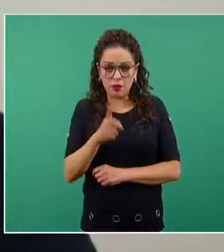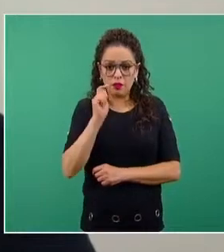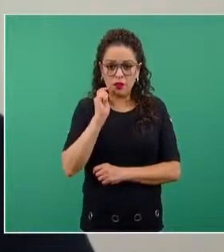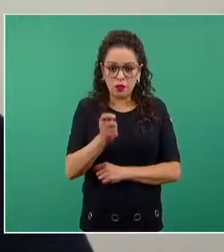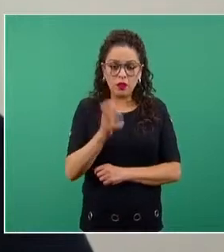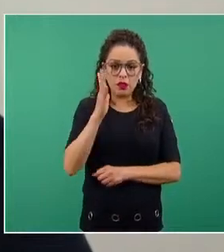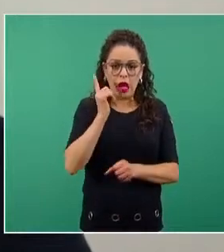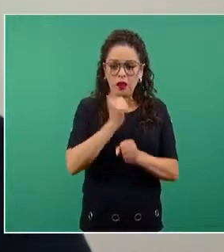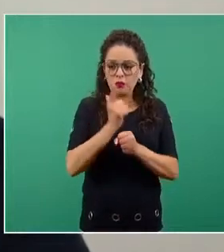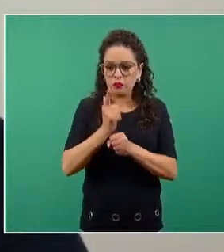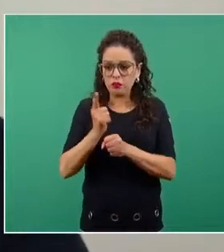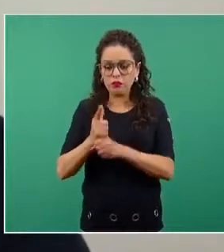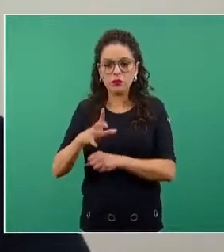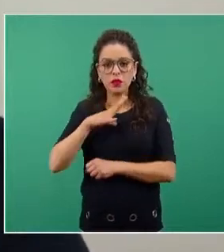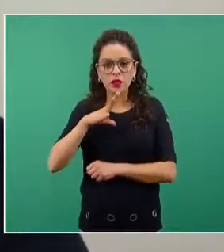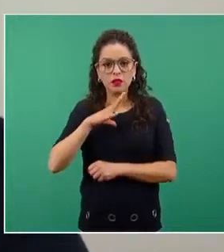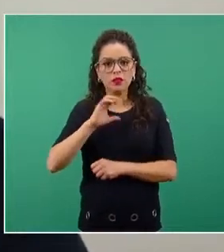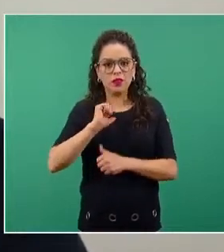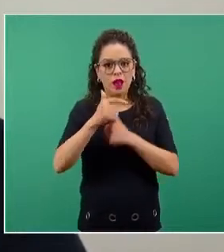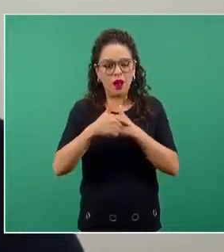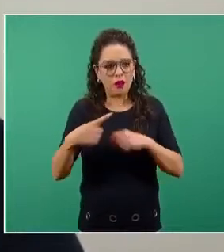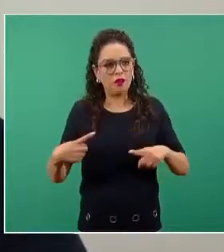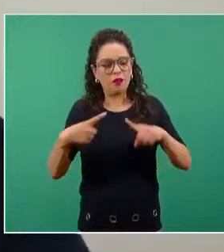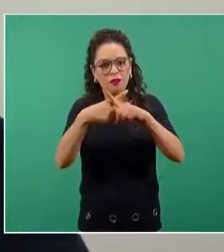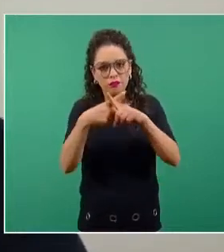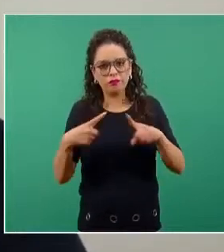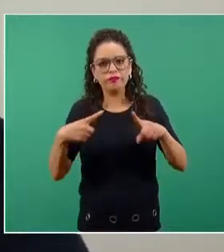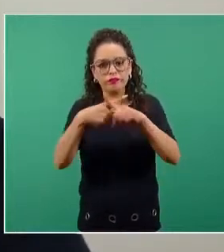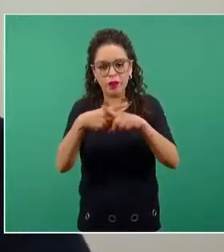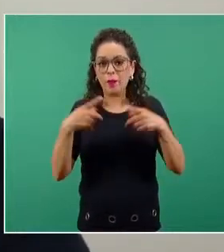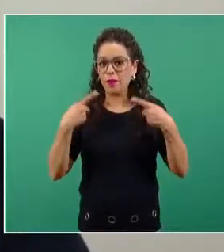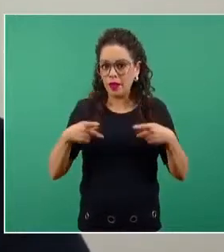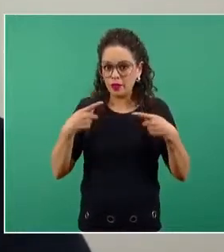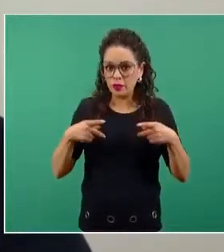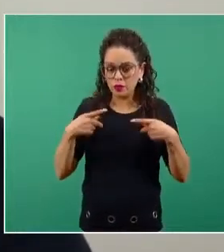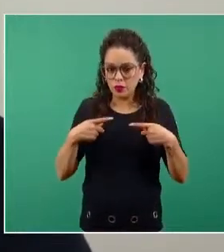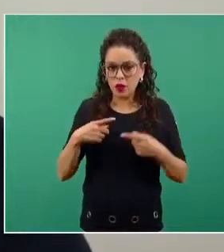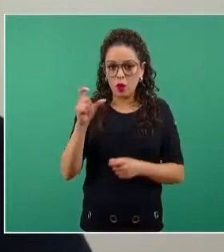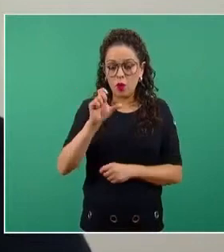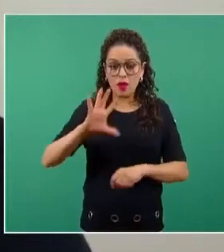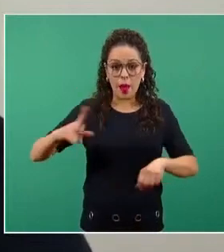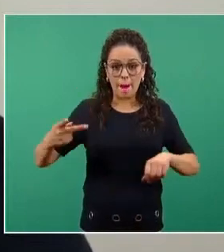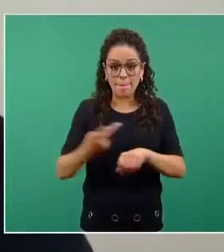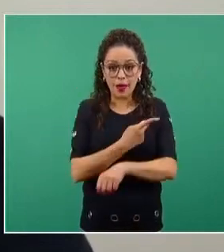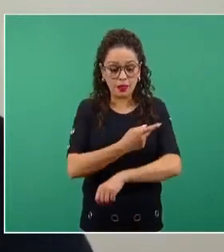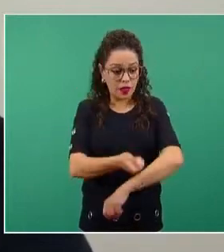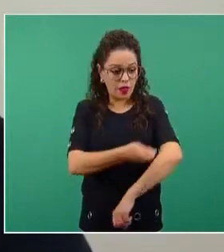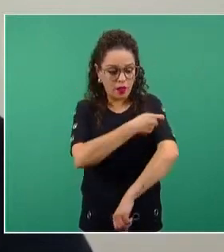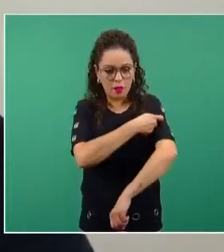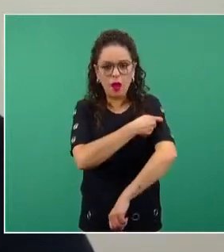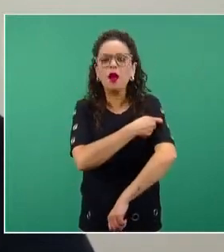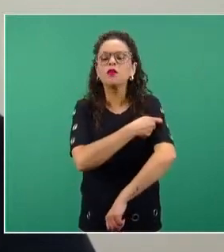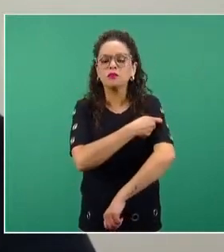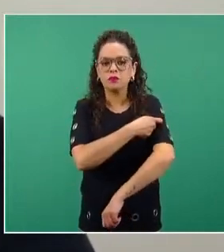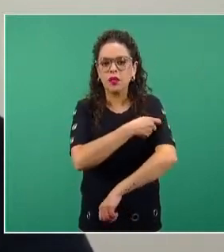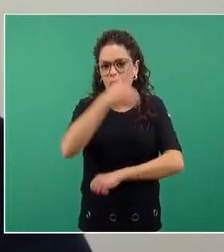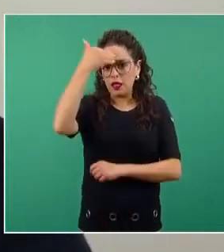estado identificando en las personas que las han desarrollado posteriores a la vacunación, se han